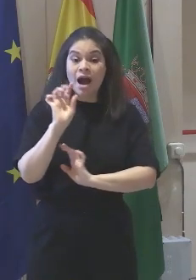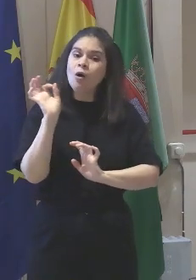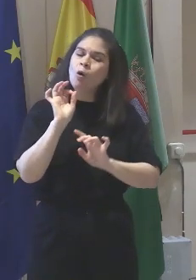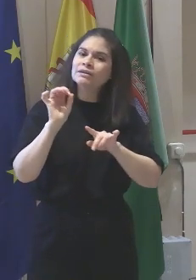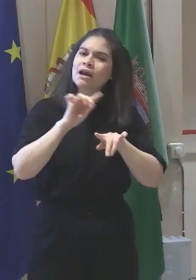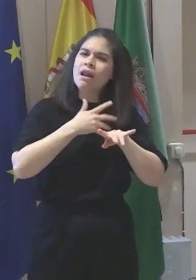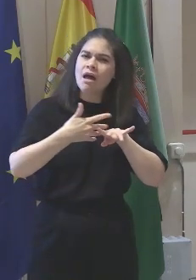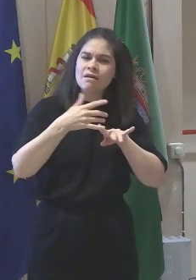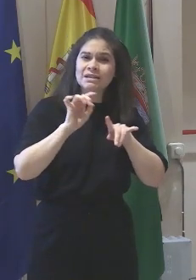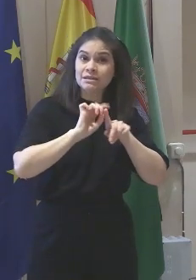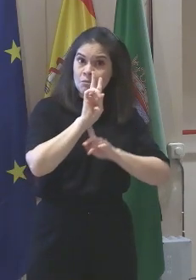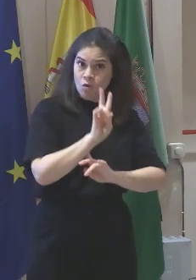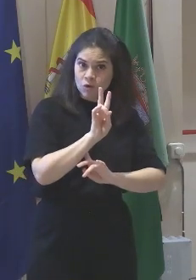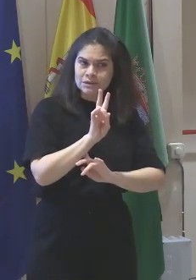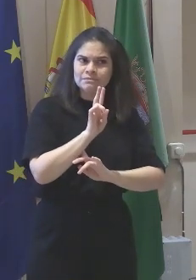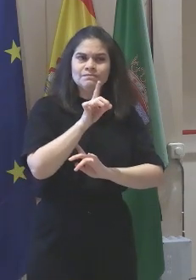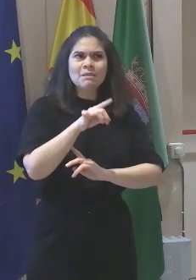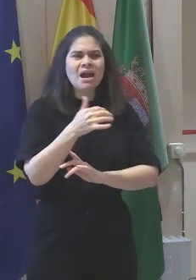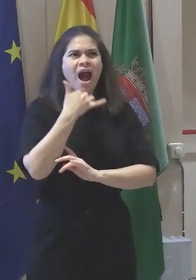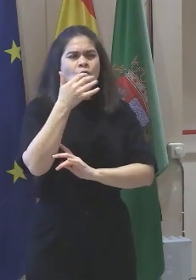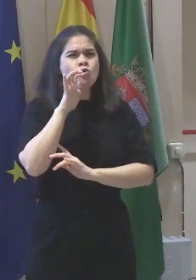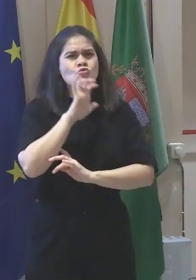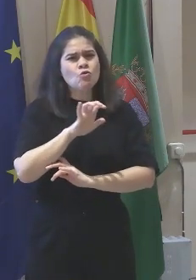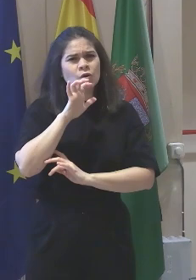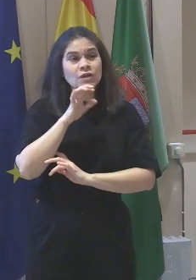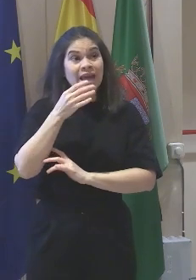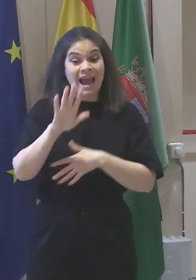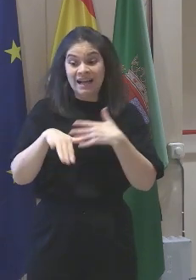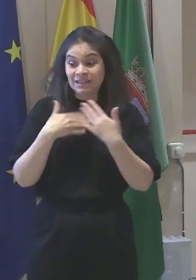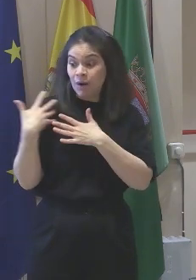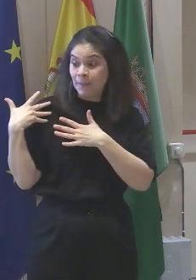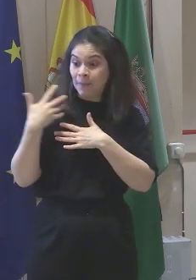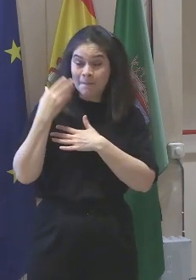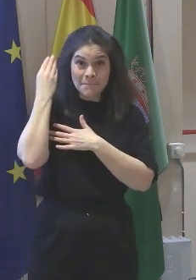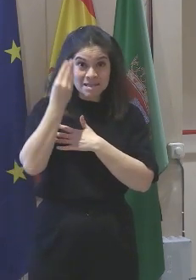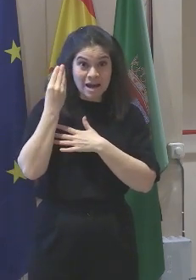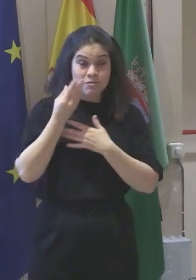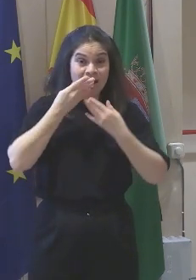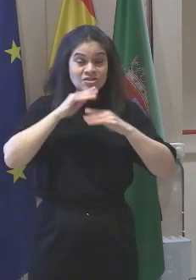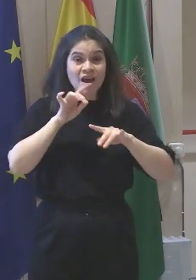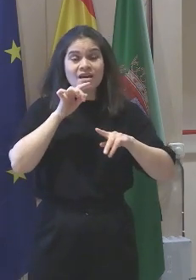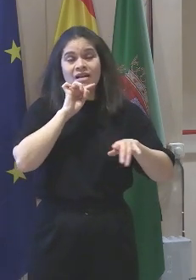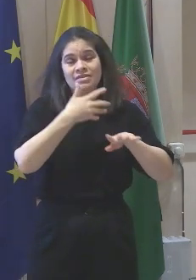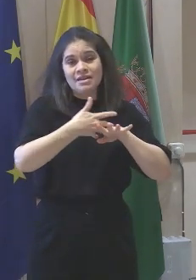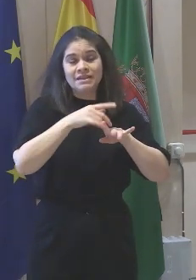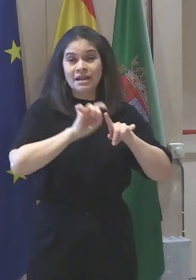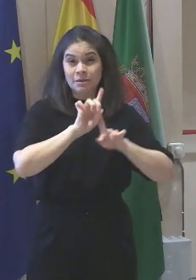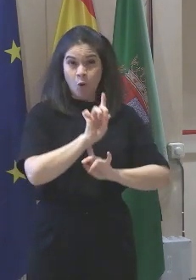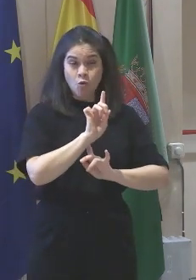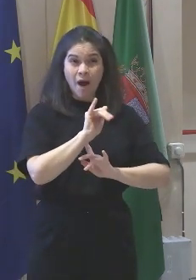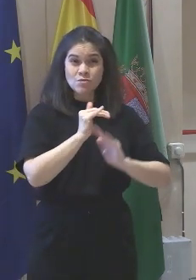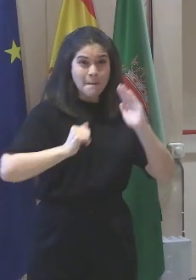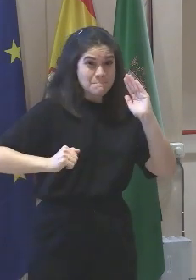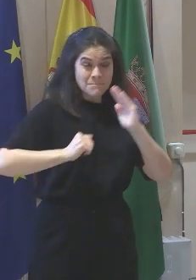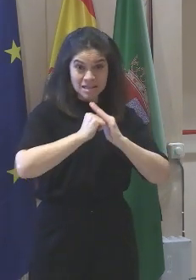2. Y curiosamente, por ejemplo, ha pasado que hasta ahora pensábamos que en la historia de la diabetes tipo 1 hay una máxima que sigue siendo